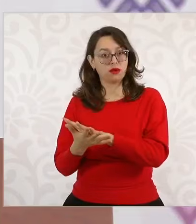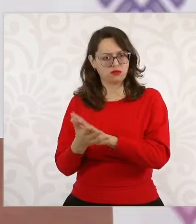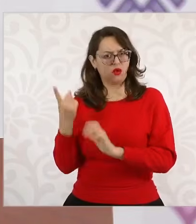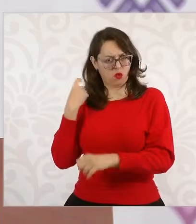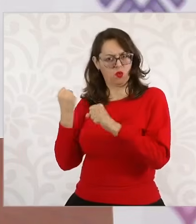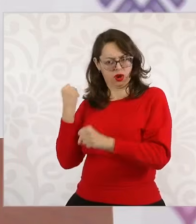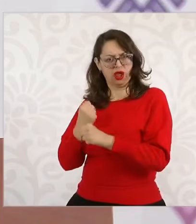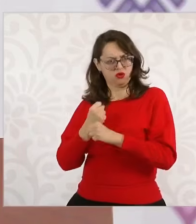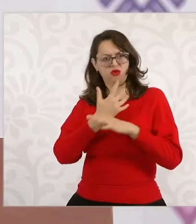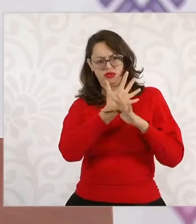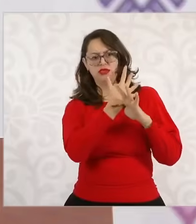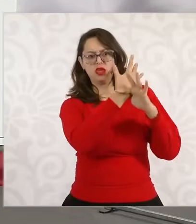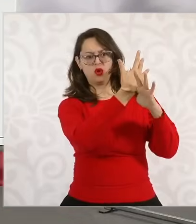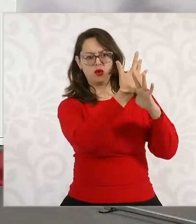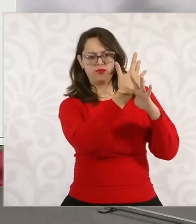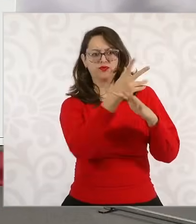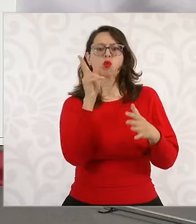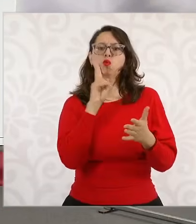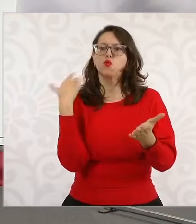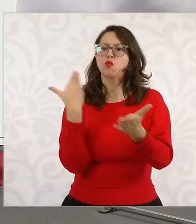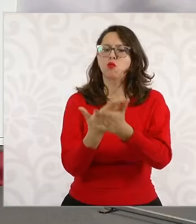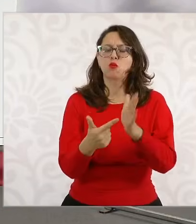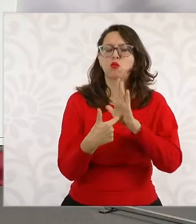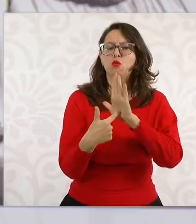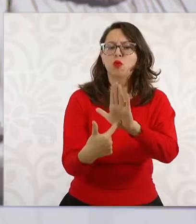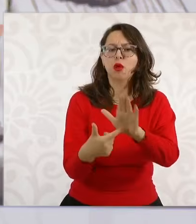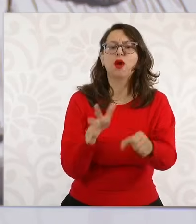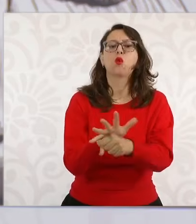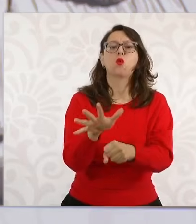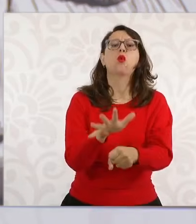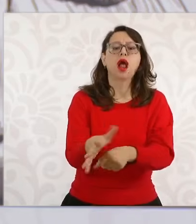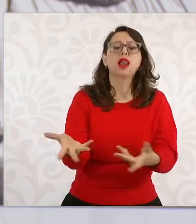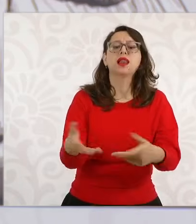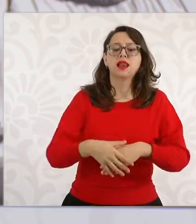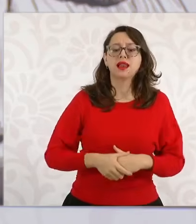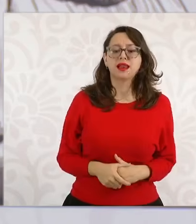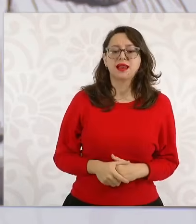25. ¿Y sabes cuál es la prueba que presentó? ¿O sabe cuál es la prueba que presentó?